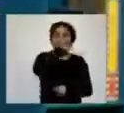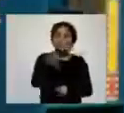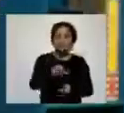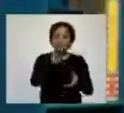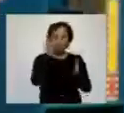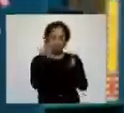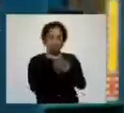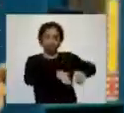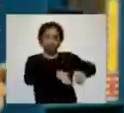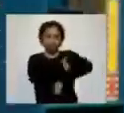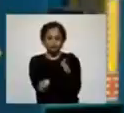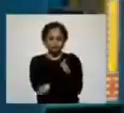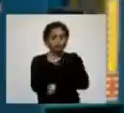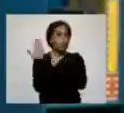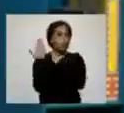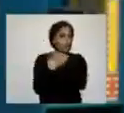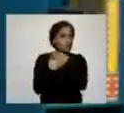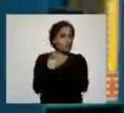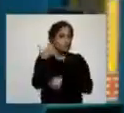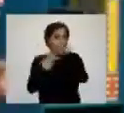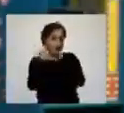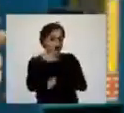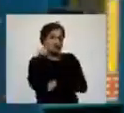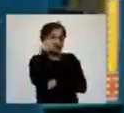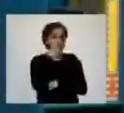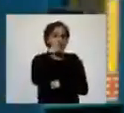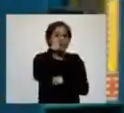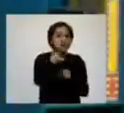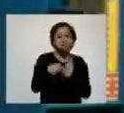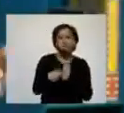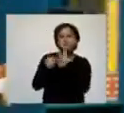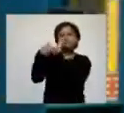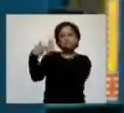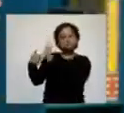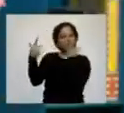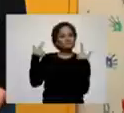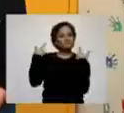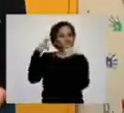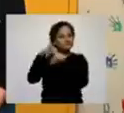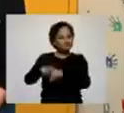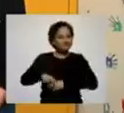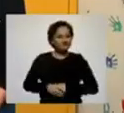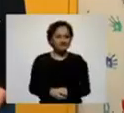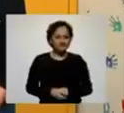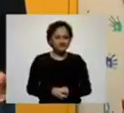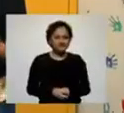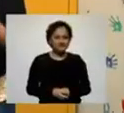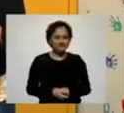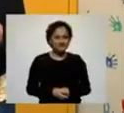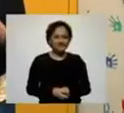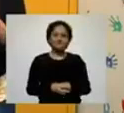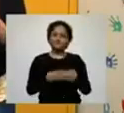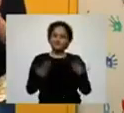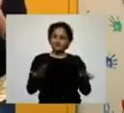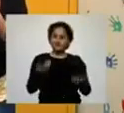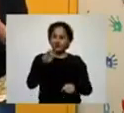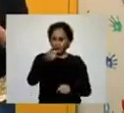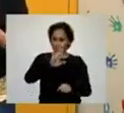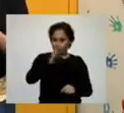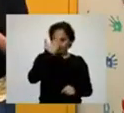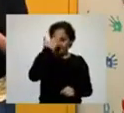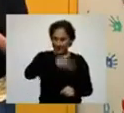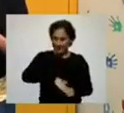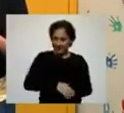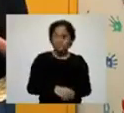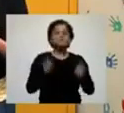a la escuela se las enseñes a tu maestra o maestro. Ahora sí, sabiendo esto, ha